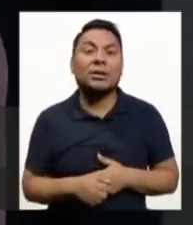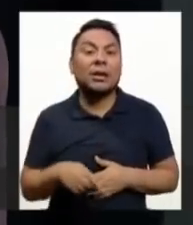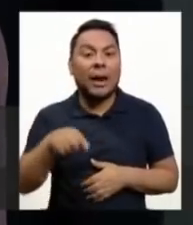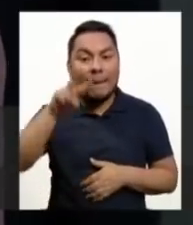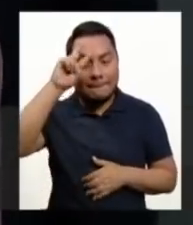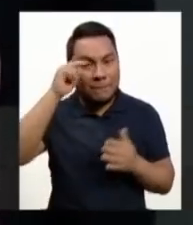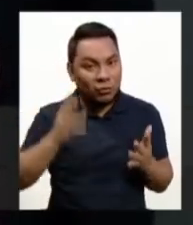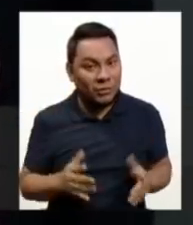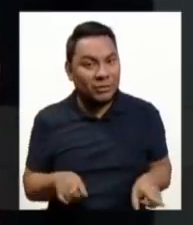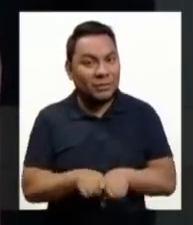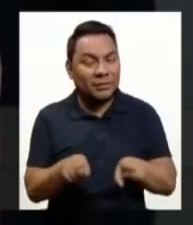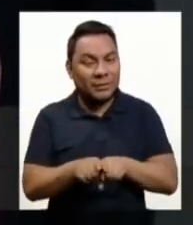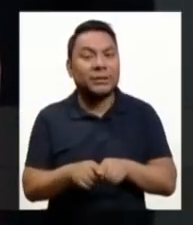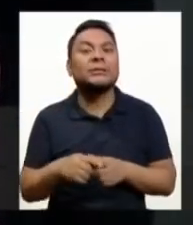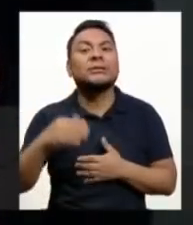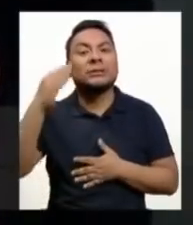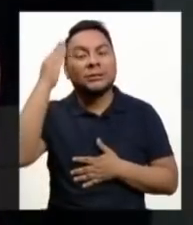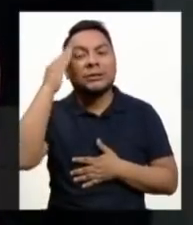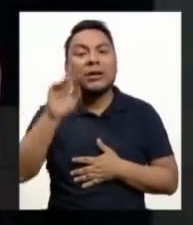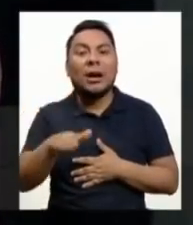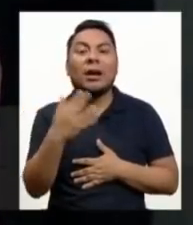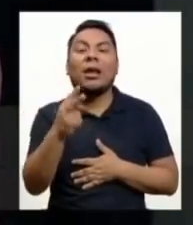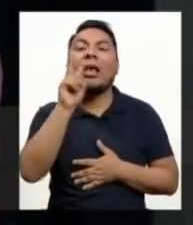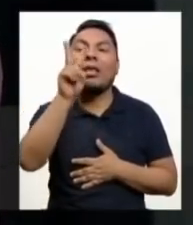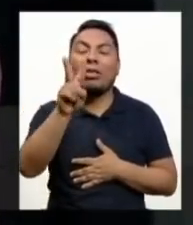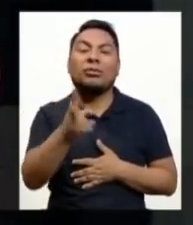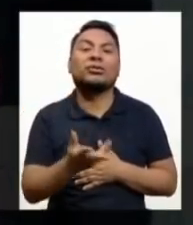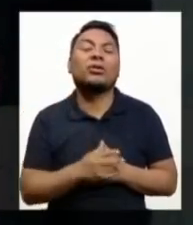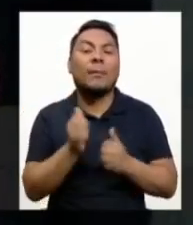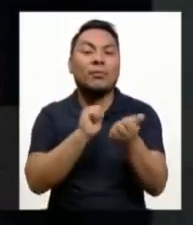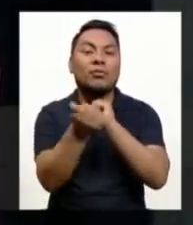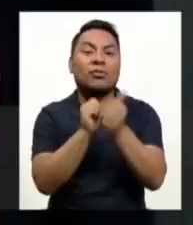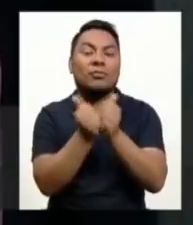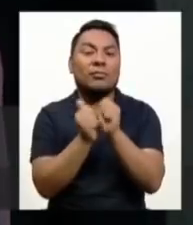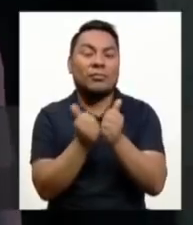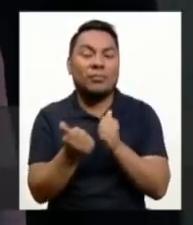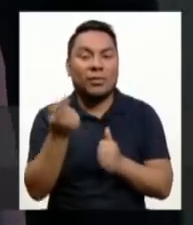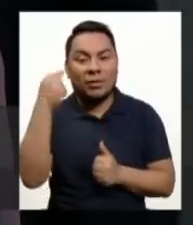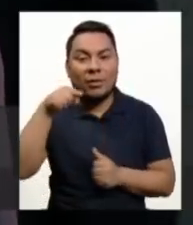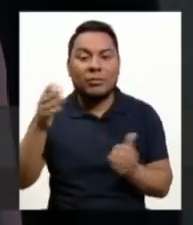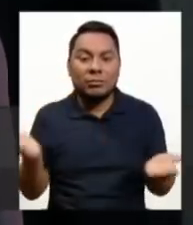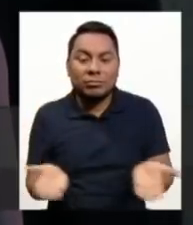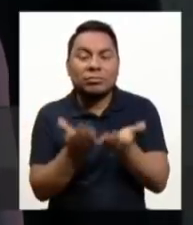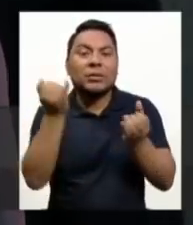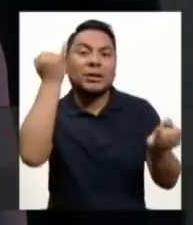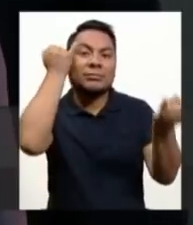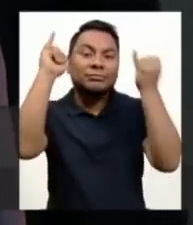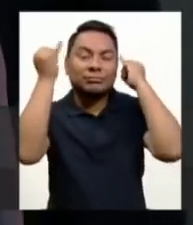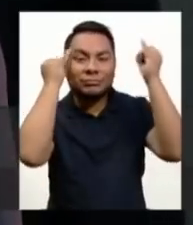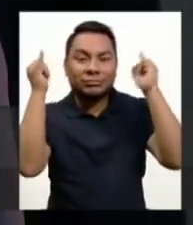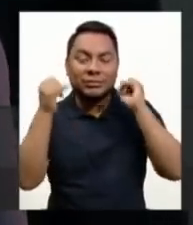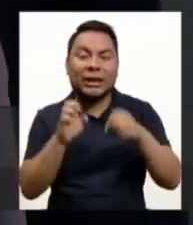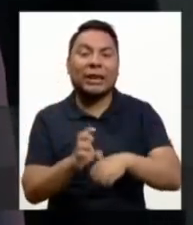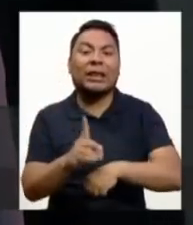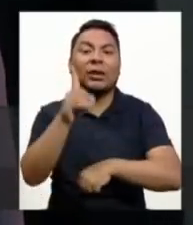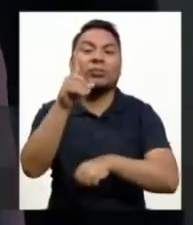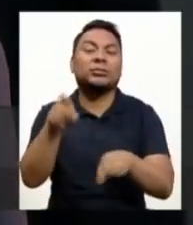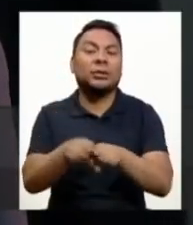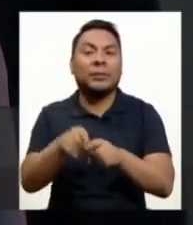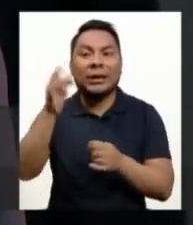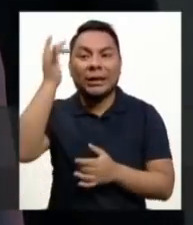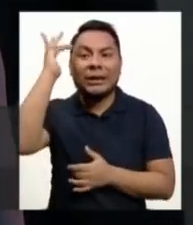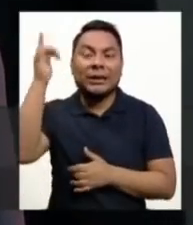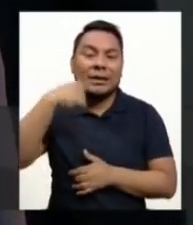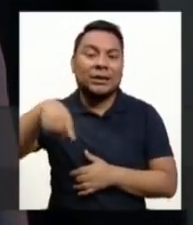peruanos. Lanzaremos además dos programas concursos destinados a estimular la creatividad, la educación y la inteligencia